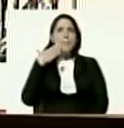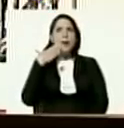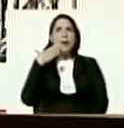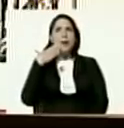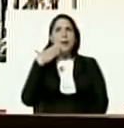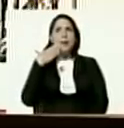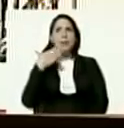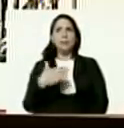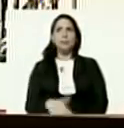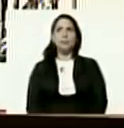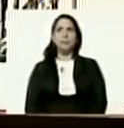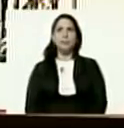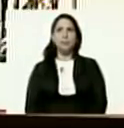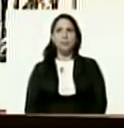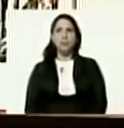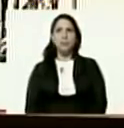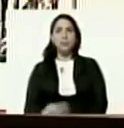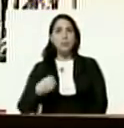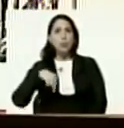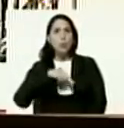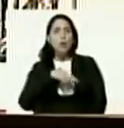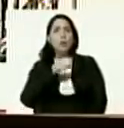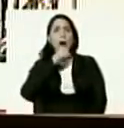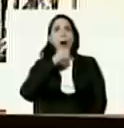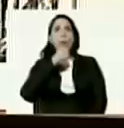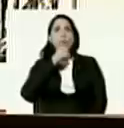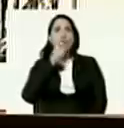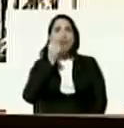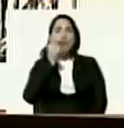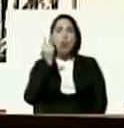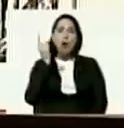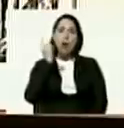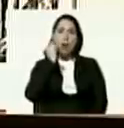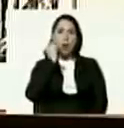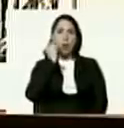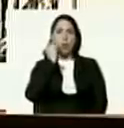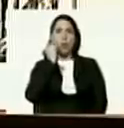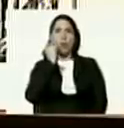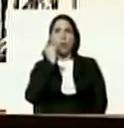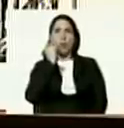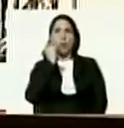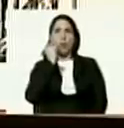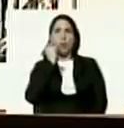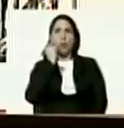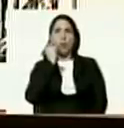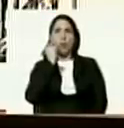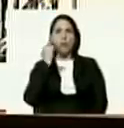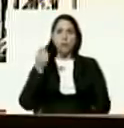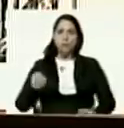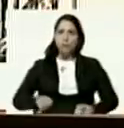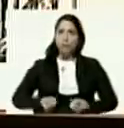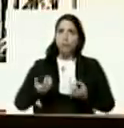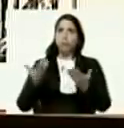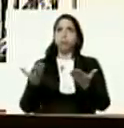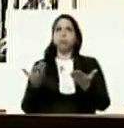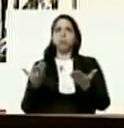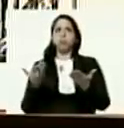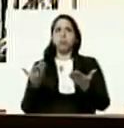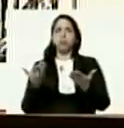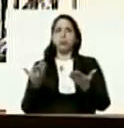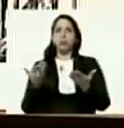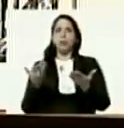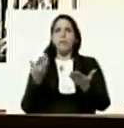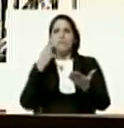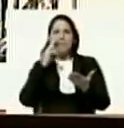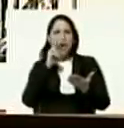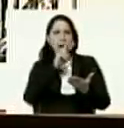madres, nuestros abuelos y abuelas, vieron que se abría en el